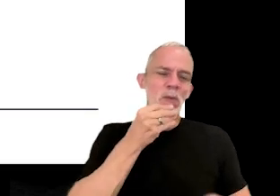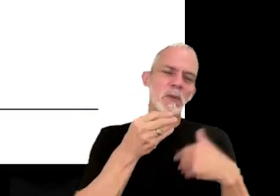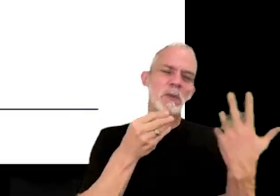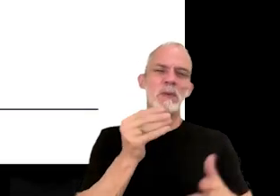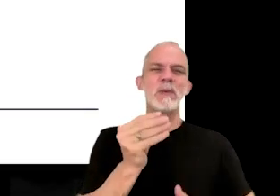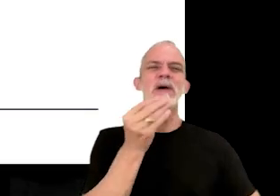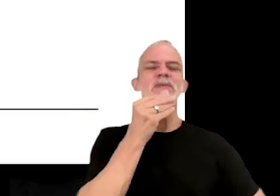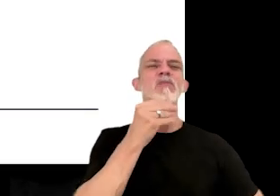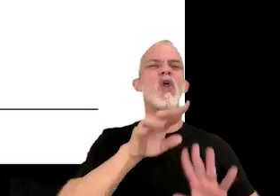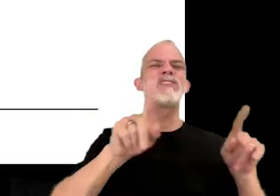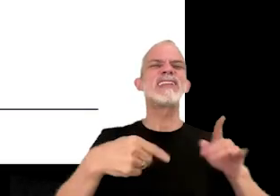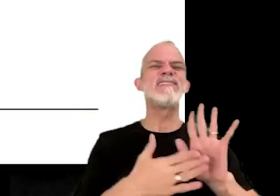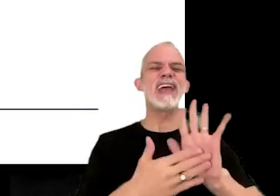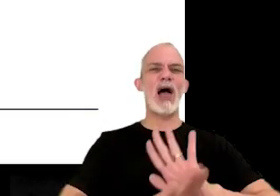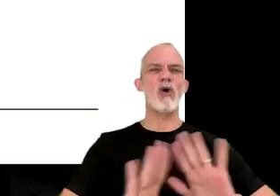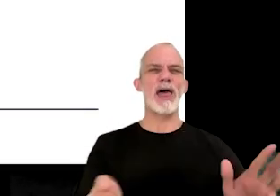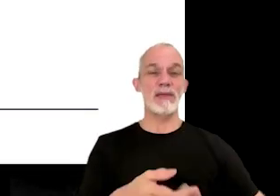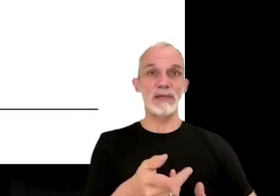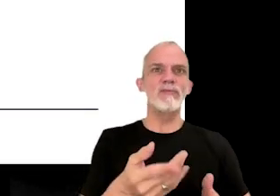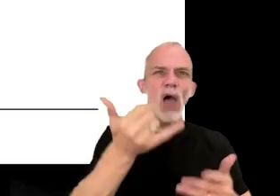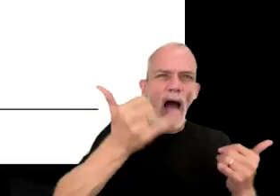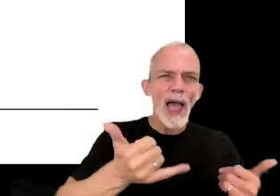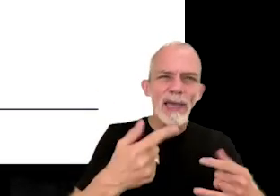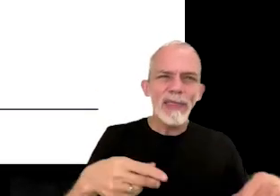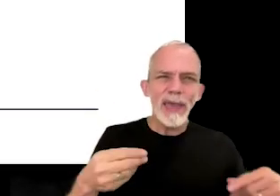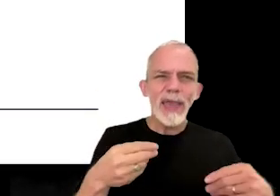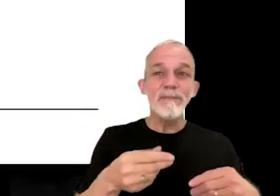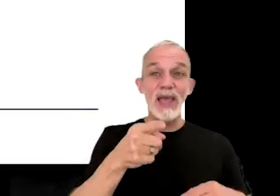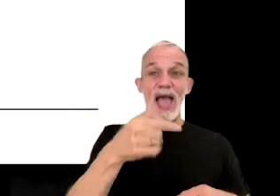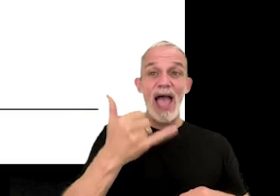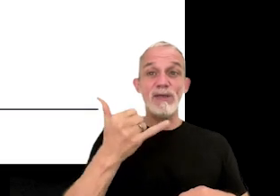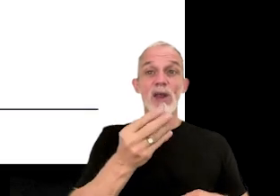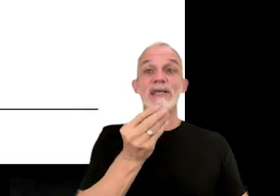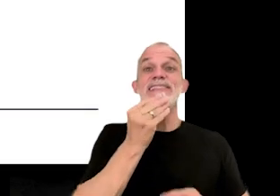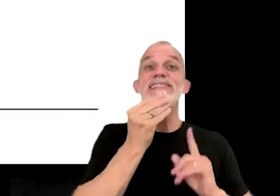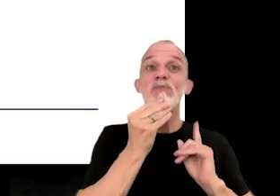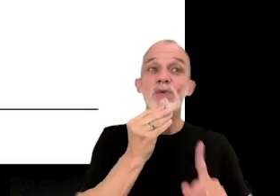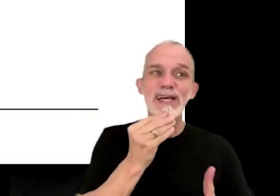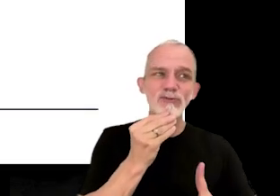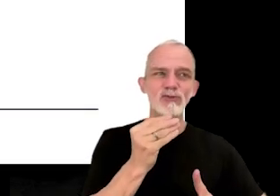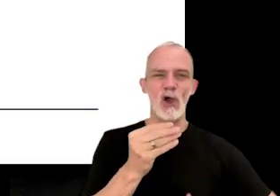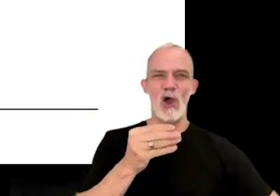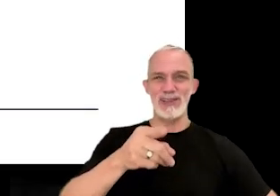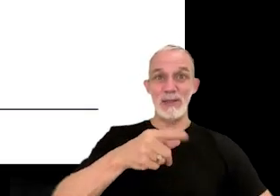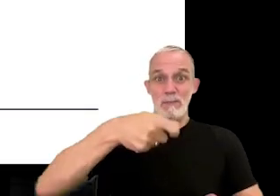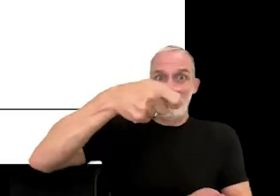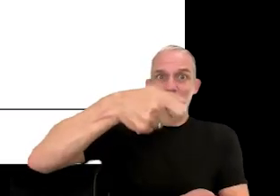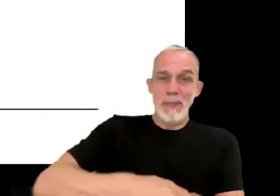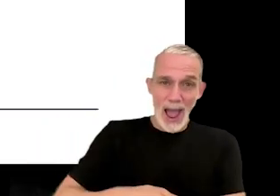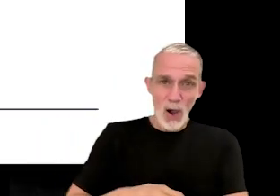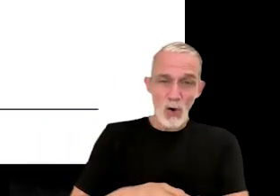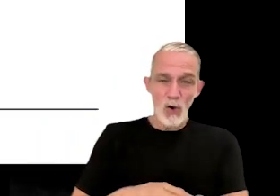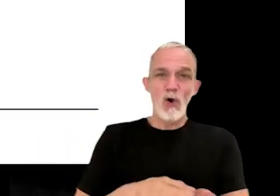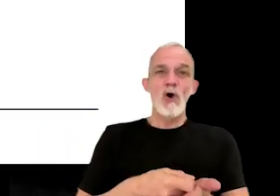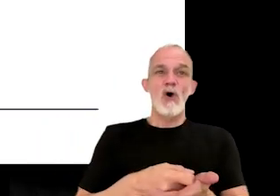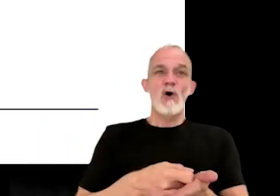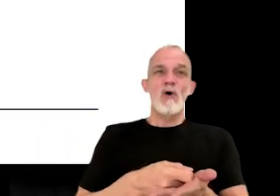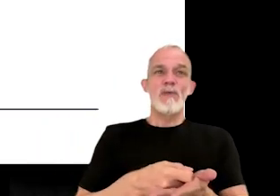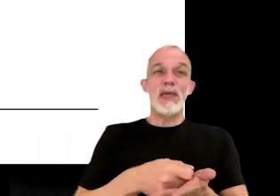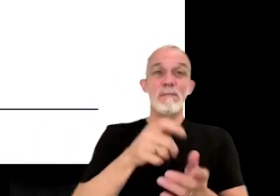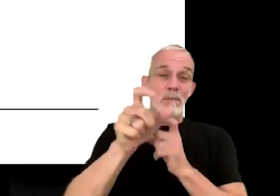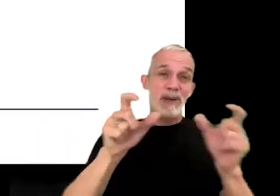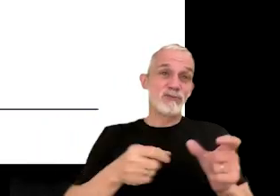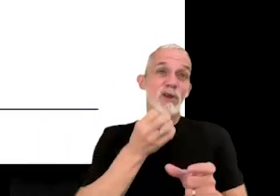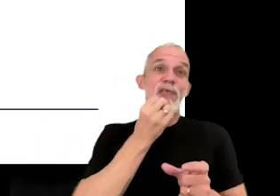el certificado, y lo que hay es justamente una simulación de pago en las personas que declaran